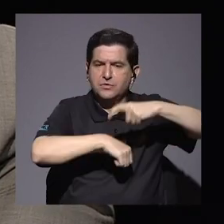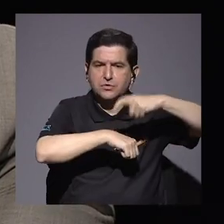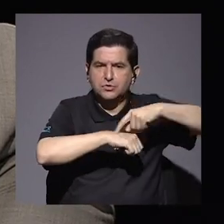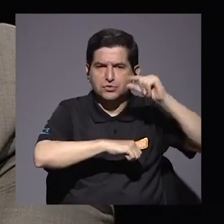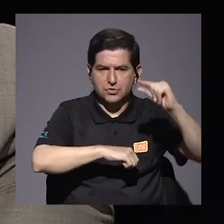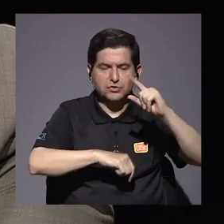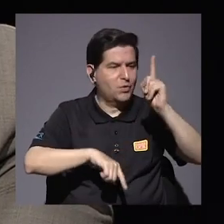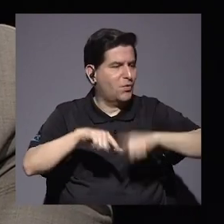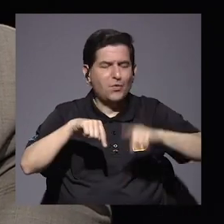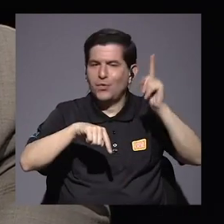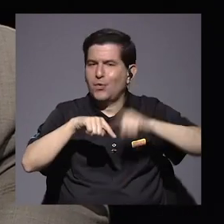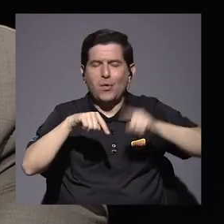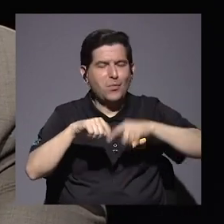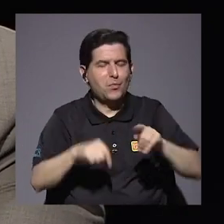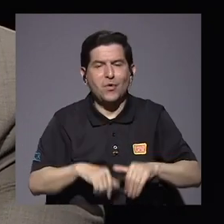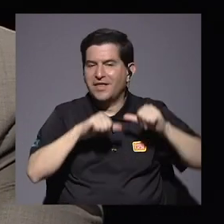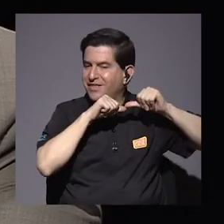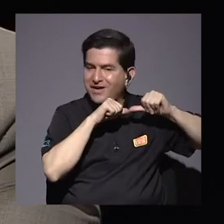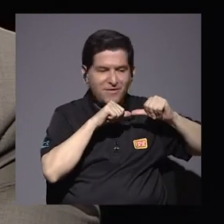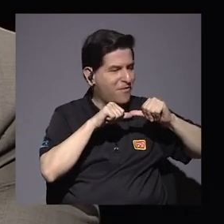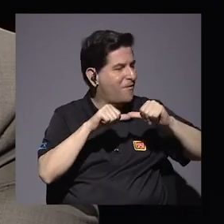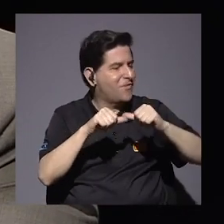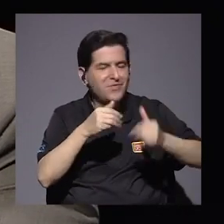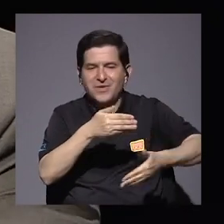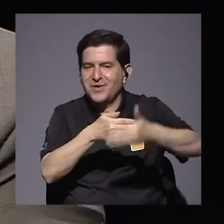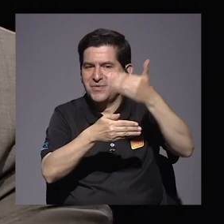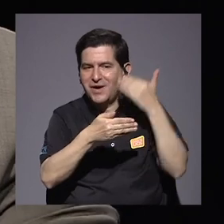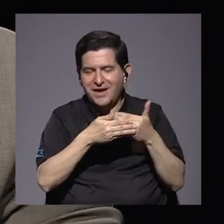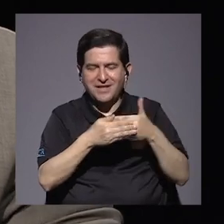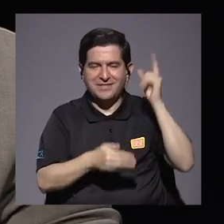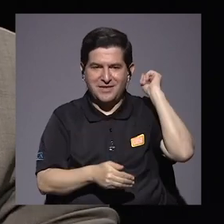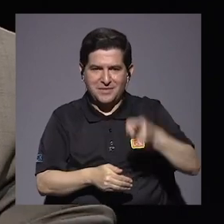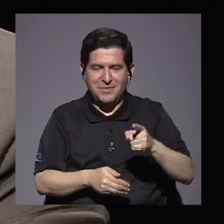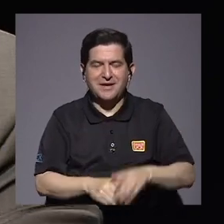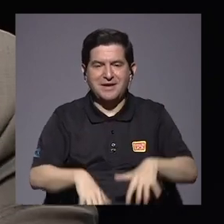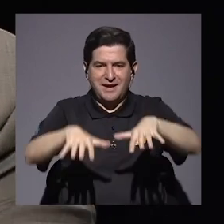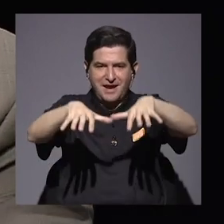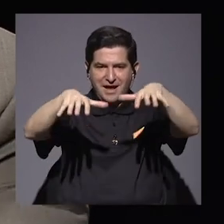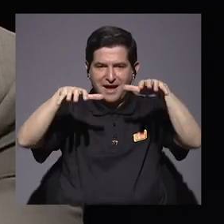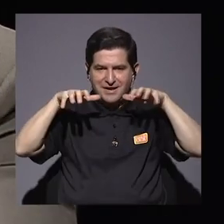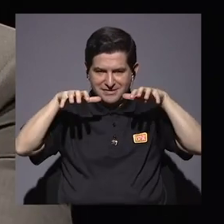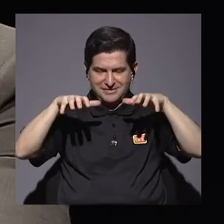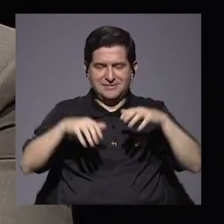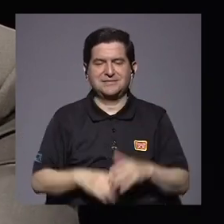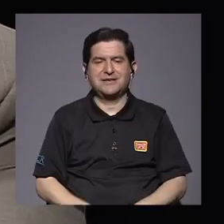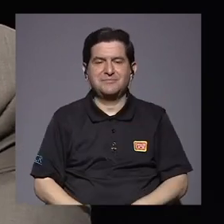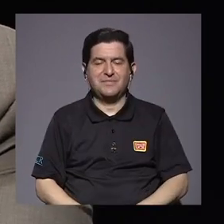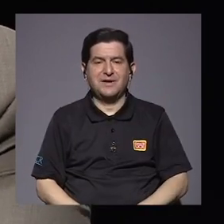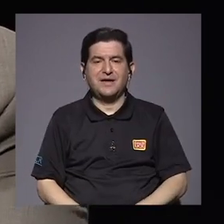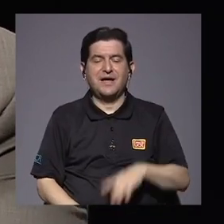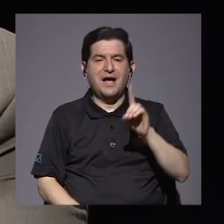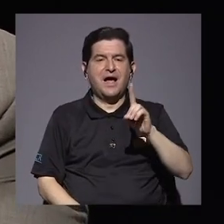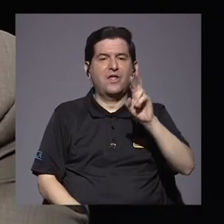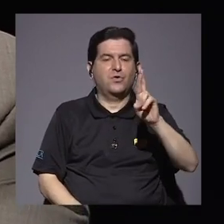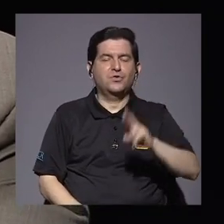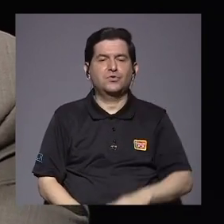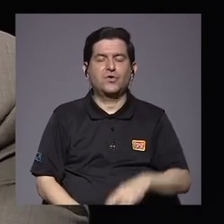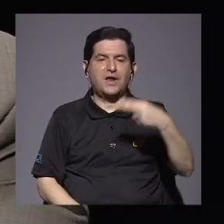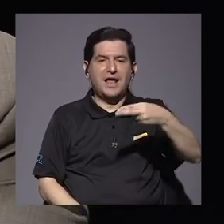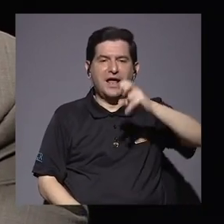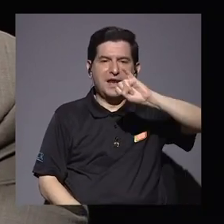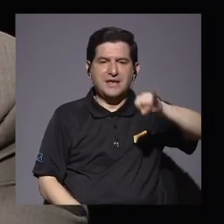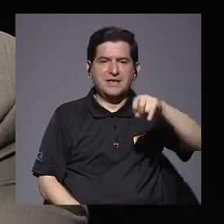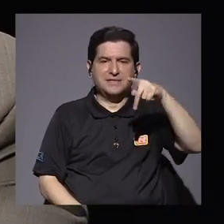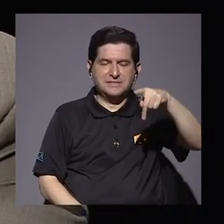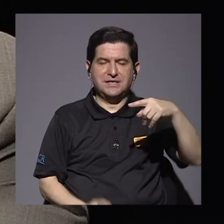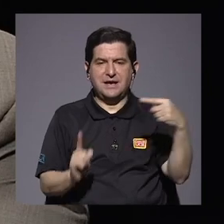transición no puede ser una continuidad del mandato que le dio la Asamblea Plebiscitaria al doctor Henning Jensen hasta